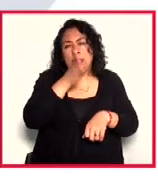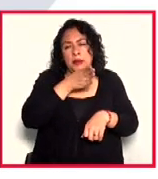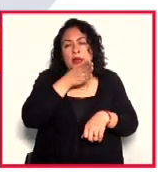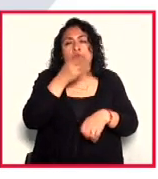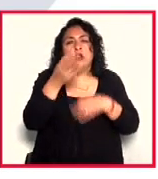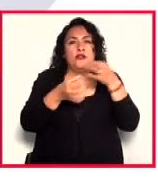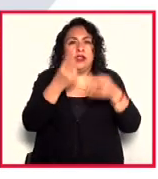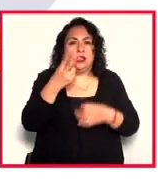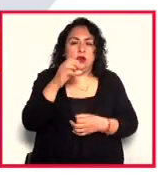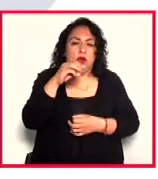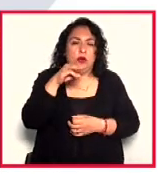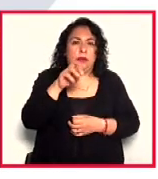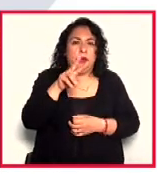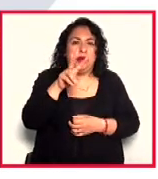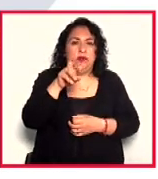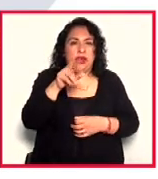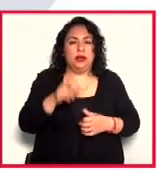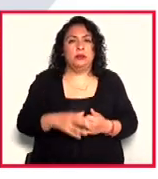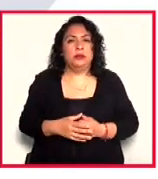Vera.